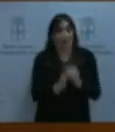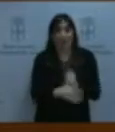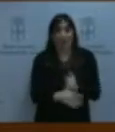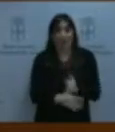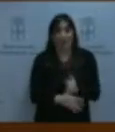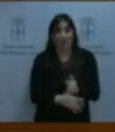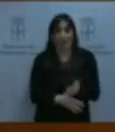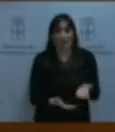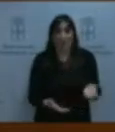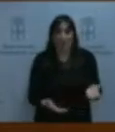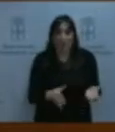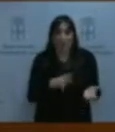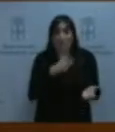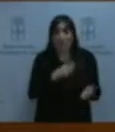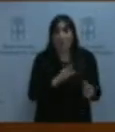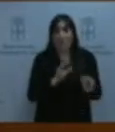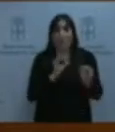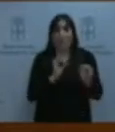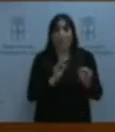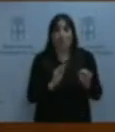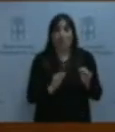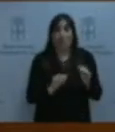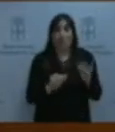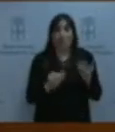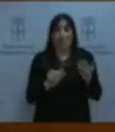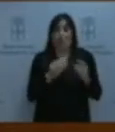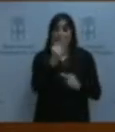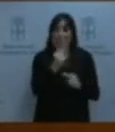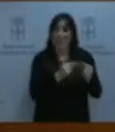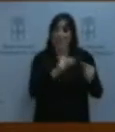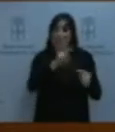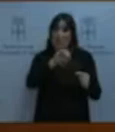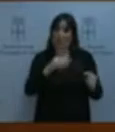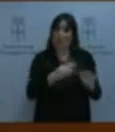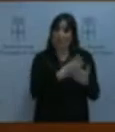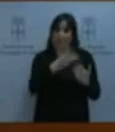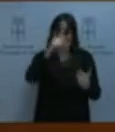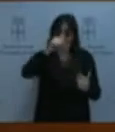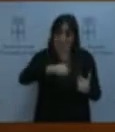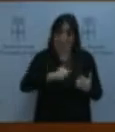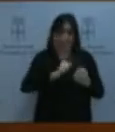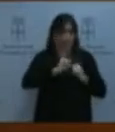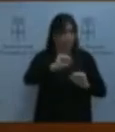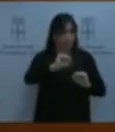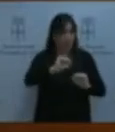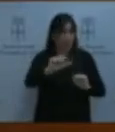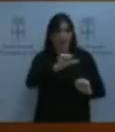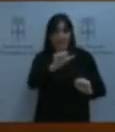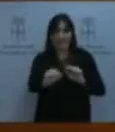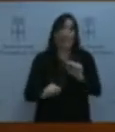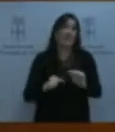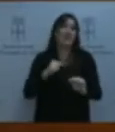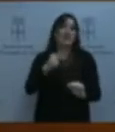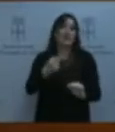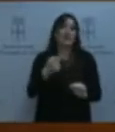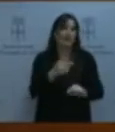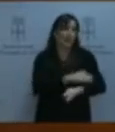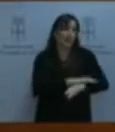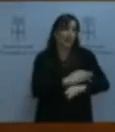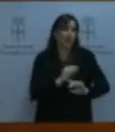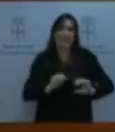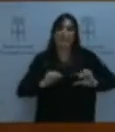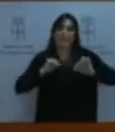sido rechazado el presupuesto 2018 por esta Cámara, la semana siguiente, ya tenía que haberse puesto su Gobierno a trabajar en las necesidades de las